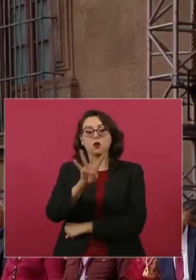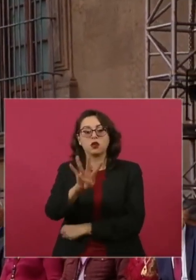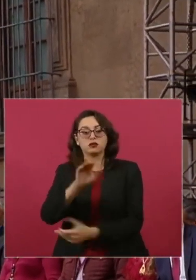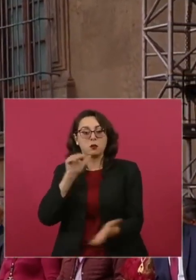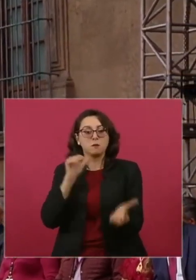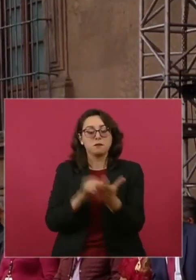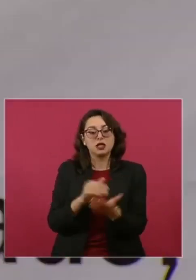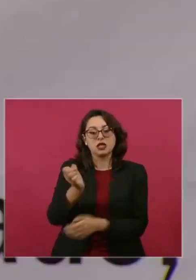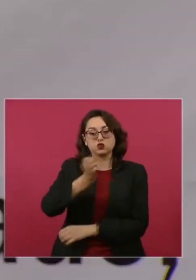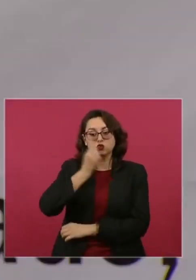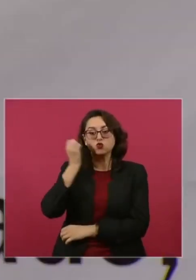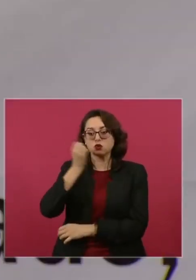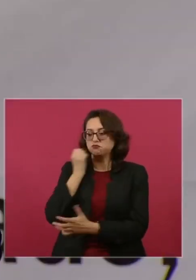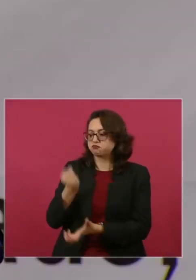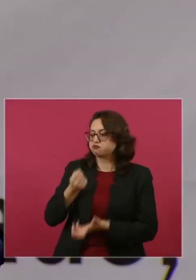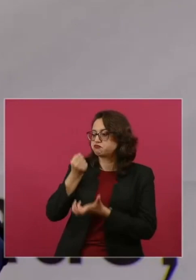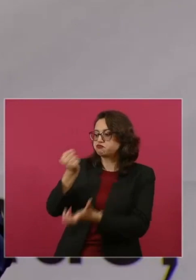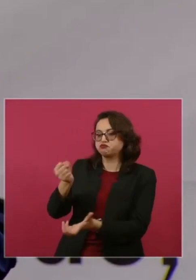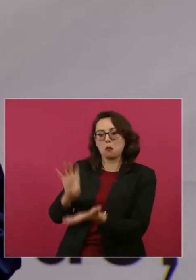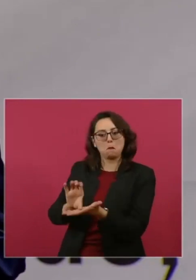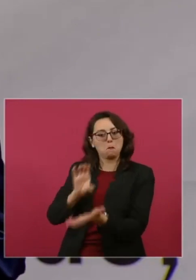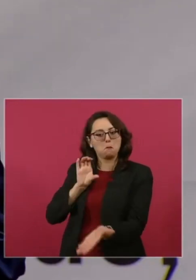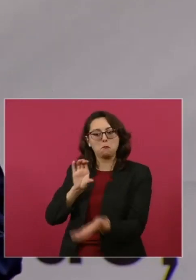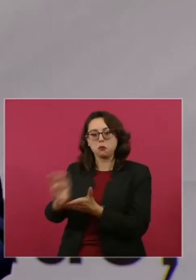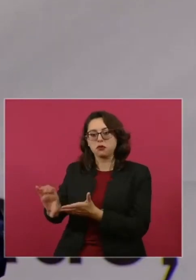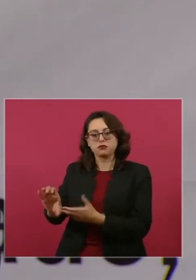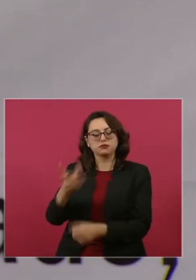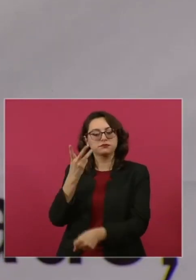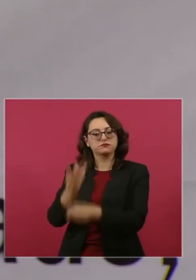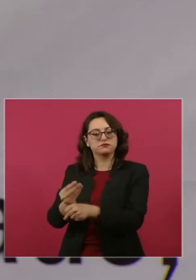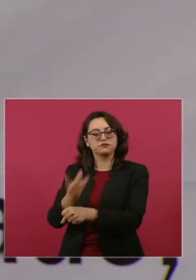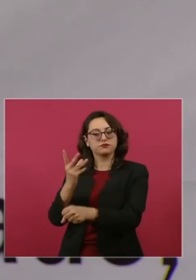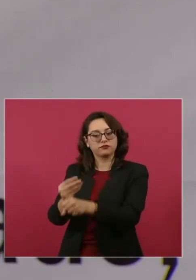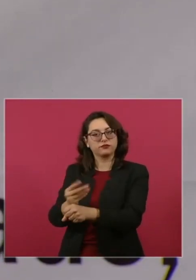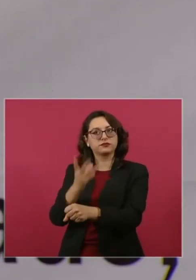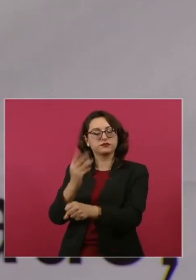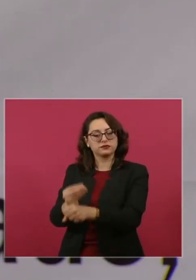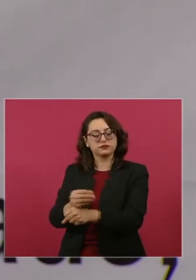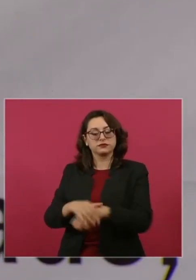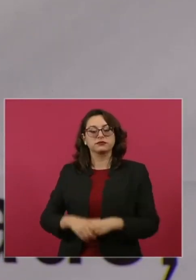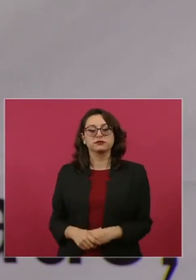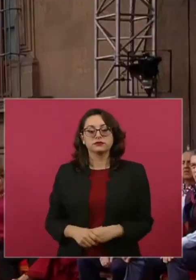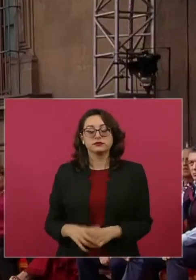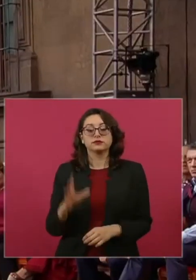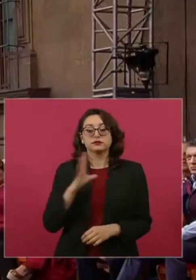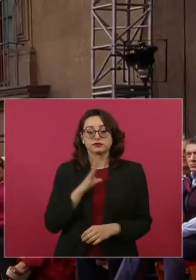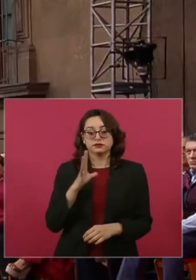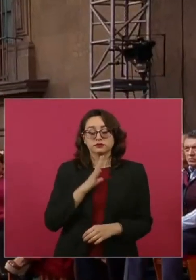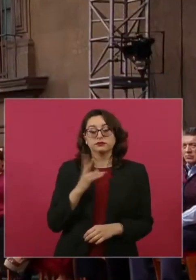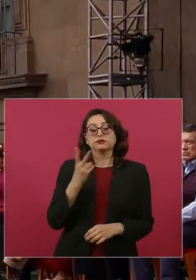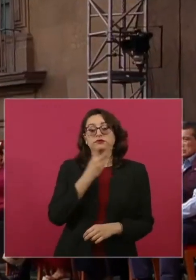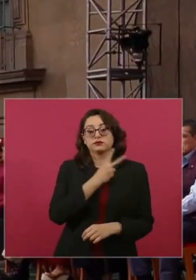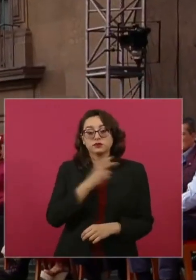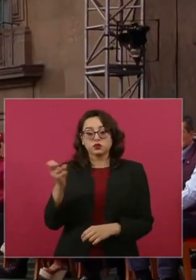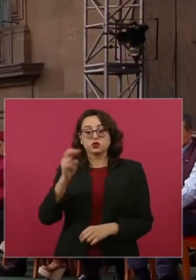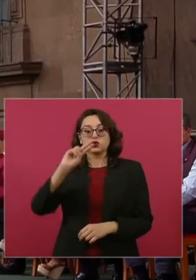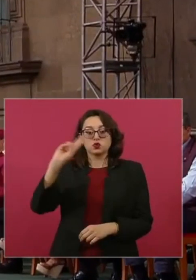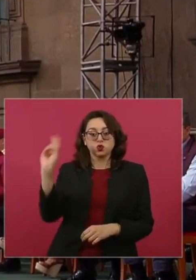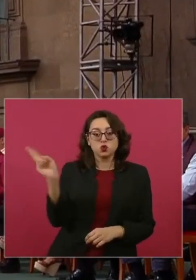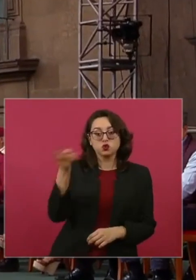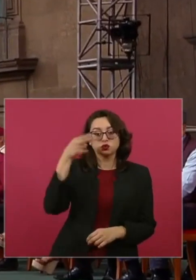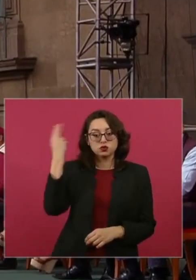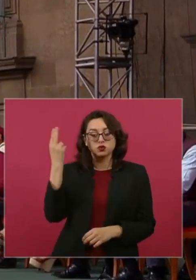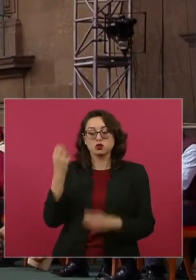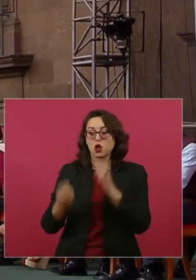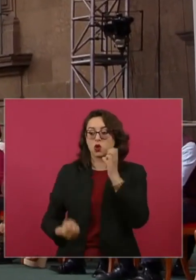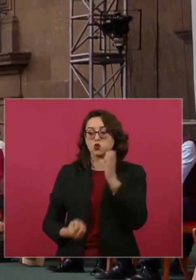124,000 escuelas públicas. To help, están funcionando to help schools. So that would be 200 like getting a direct, universidades públicas del sistema PTA.